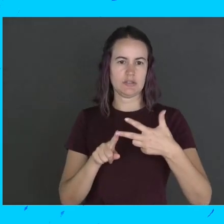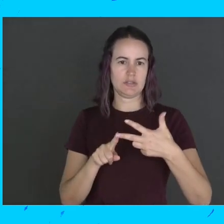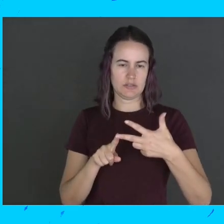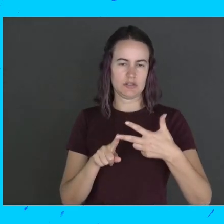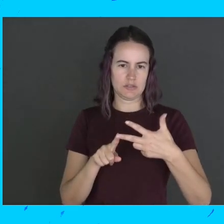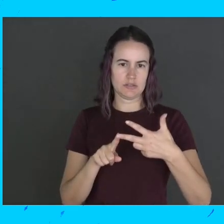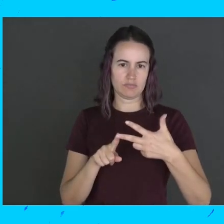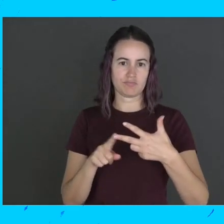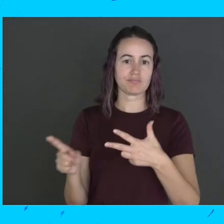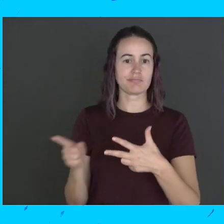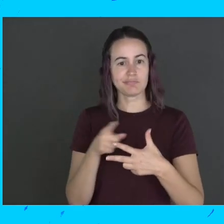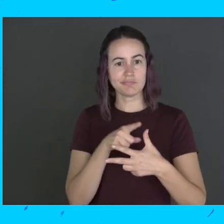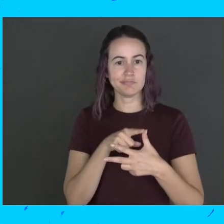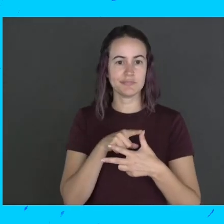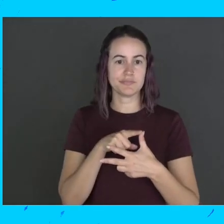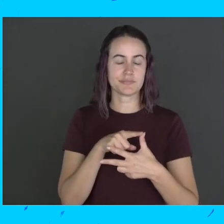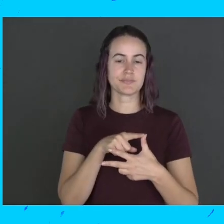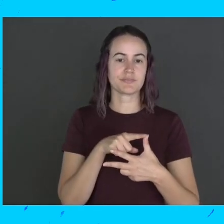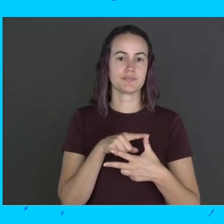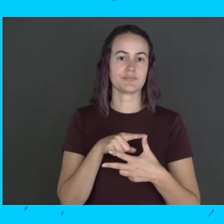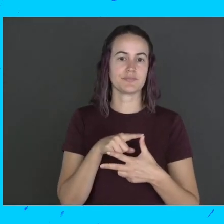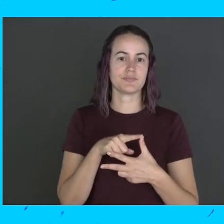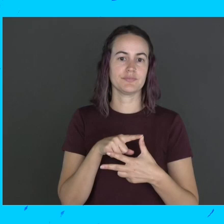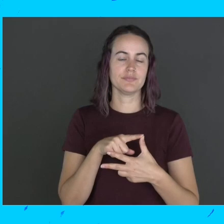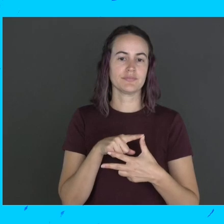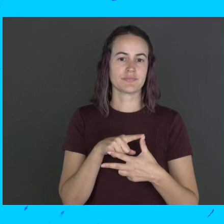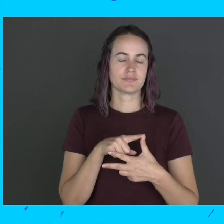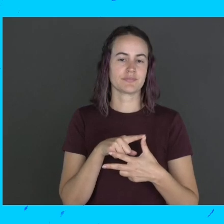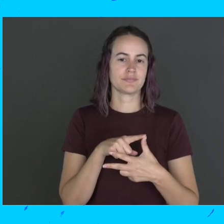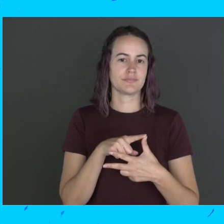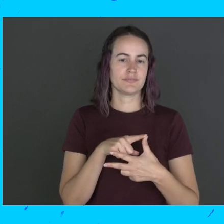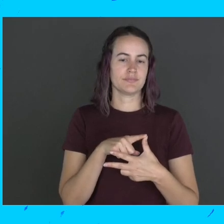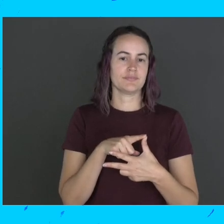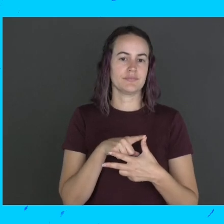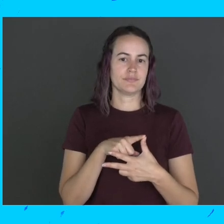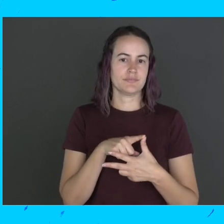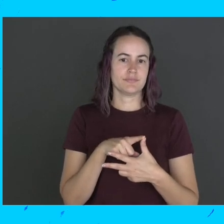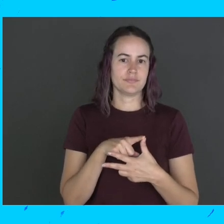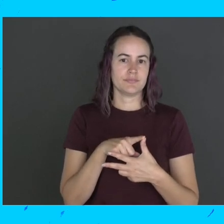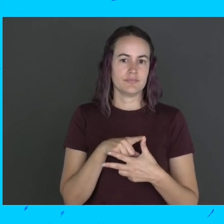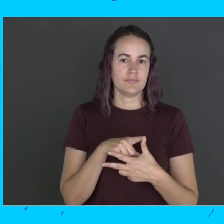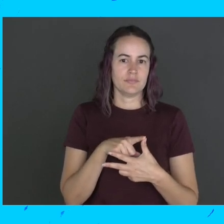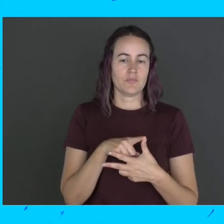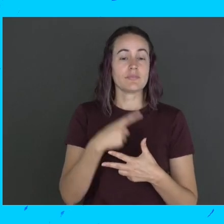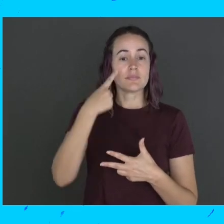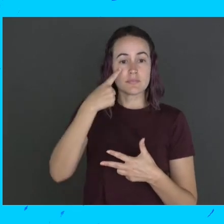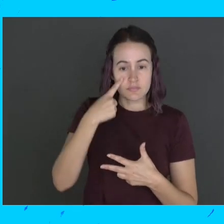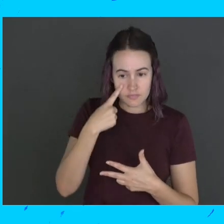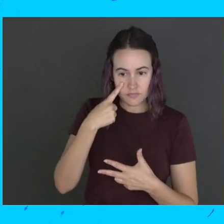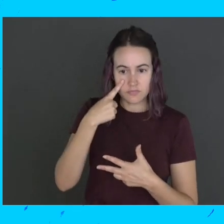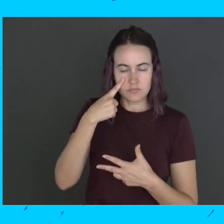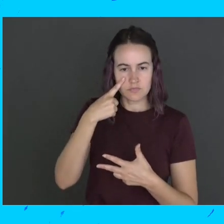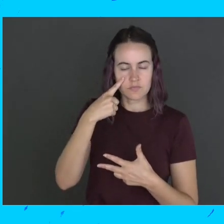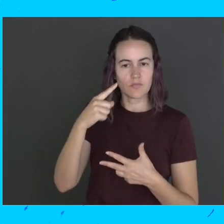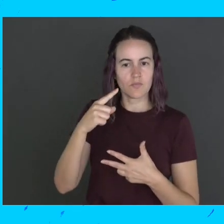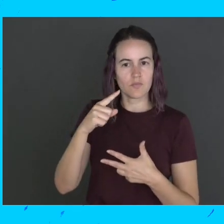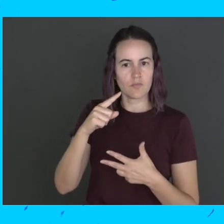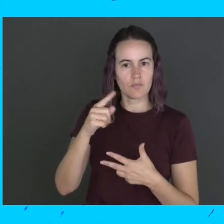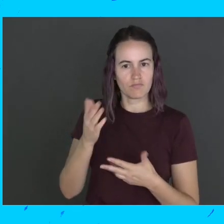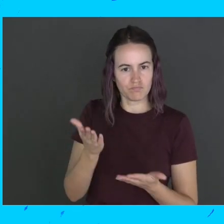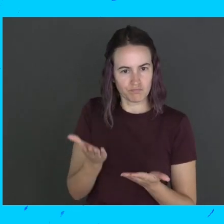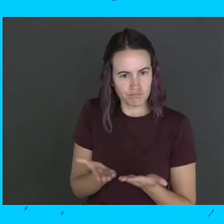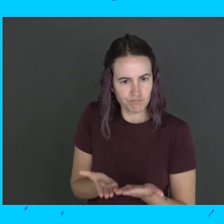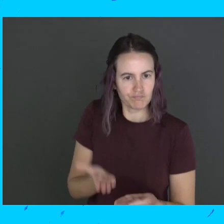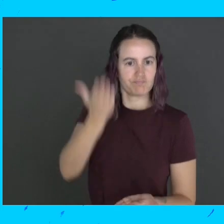educación de calidad, inclusive incluyendo servicios de salud reproductiva y para